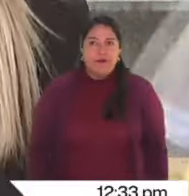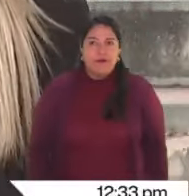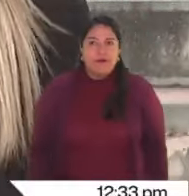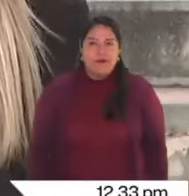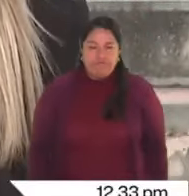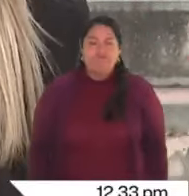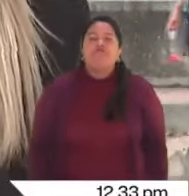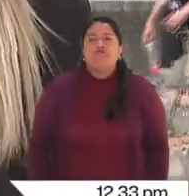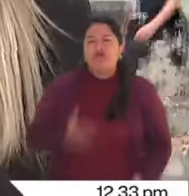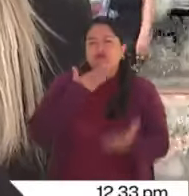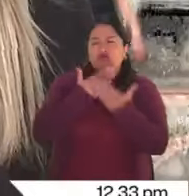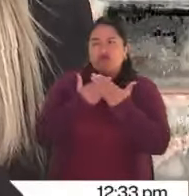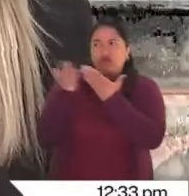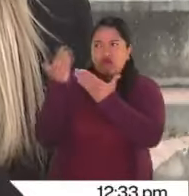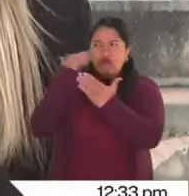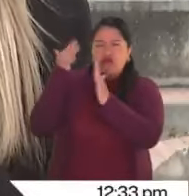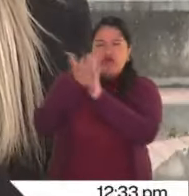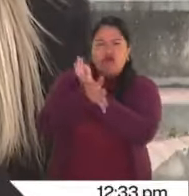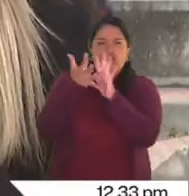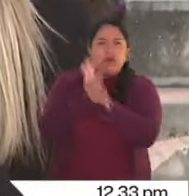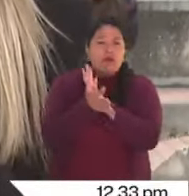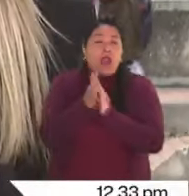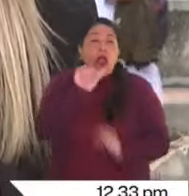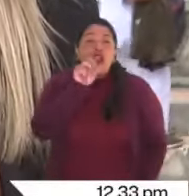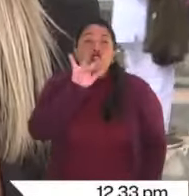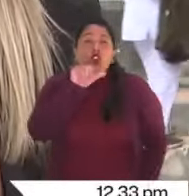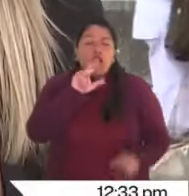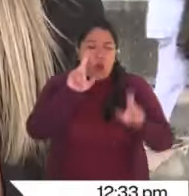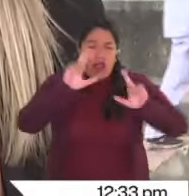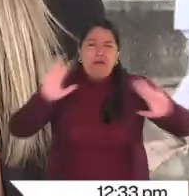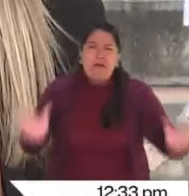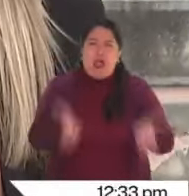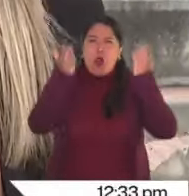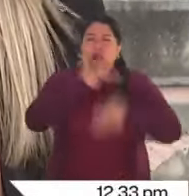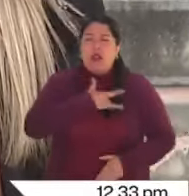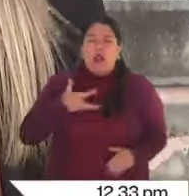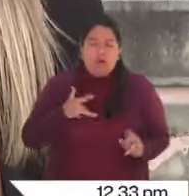María Fernanda, muchísimas gracias a Anthony. Le mandamos toda la fuerza y esperamos que se recupere pronto.